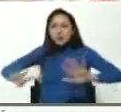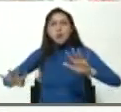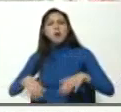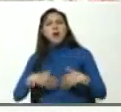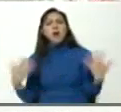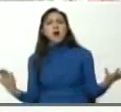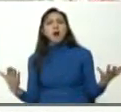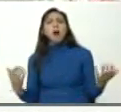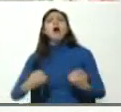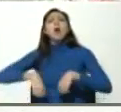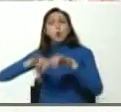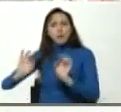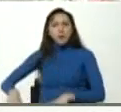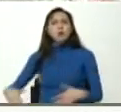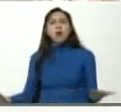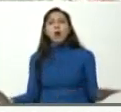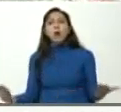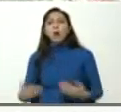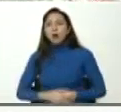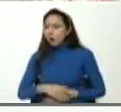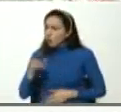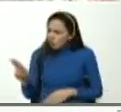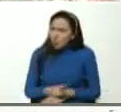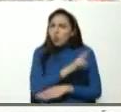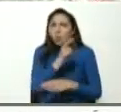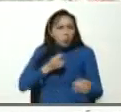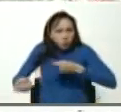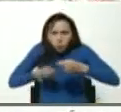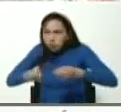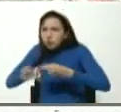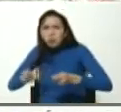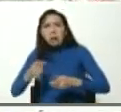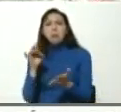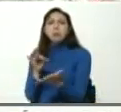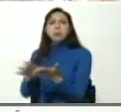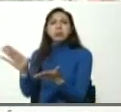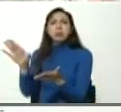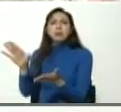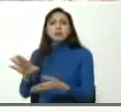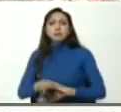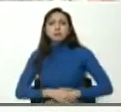nos abandonaron los usaron y los echaron